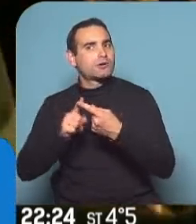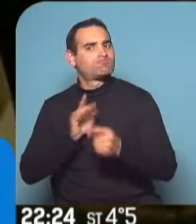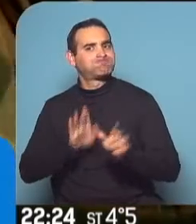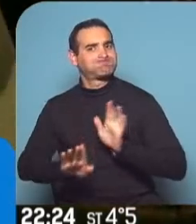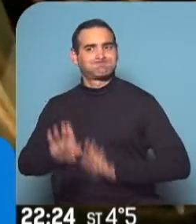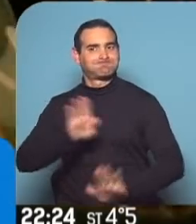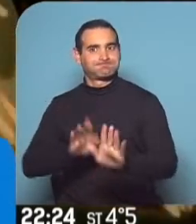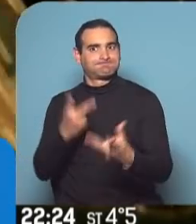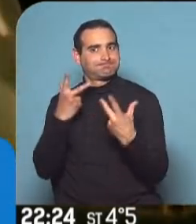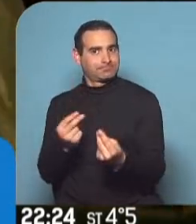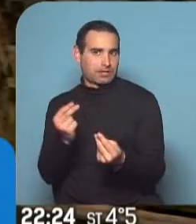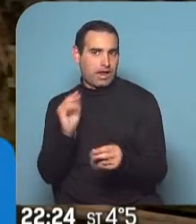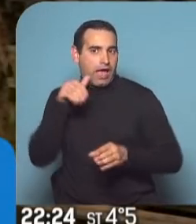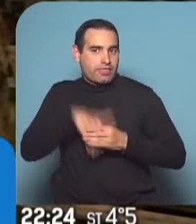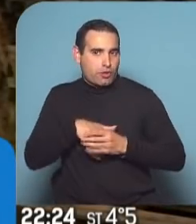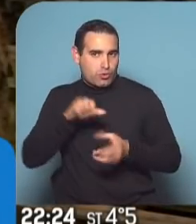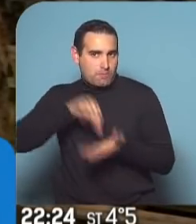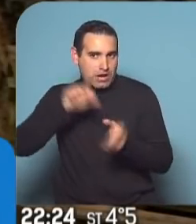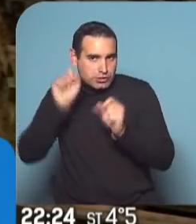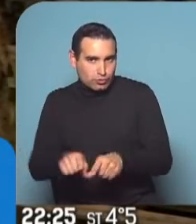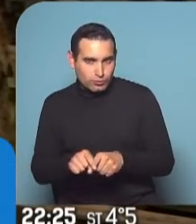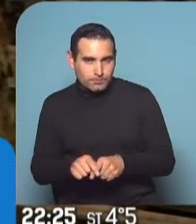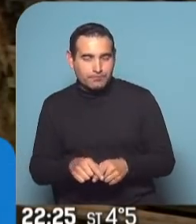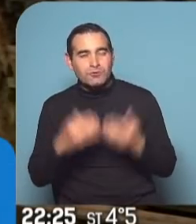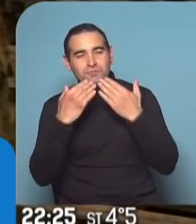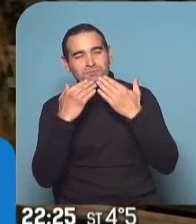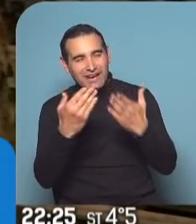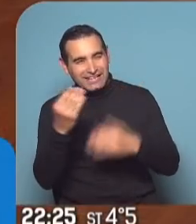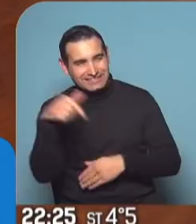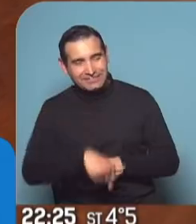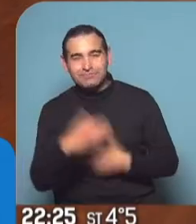en su aplicación interna, ¿no? Andrea Reggiani, muchas gracias por haber estado con nosotros. Gracias por la invitación.